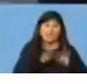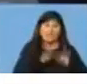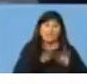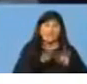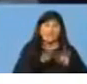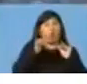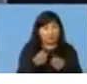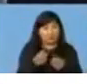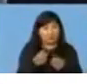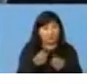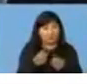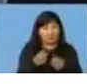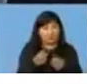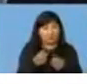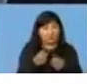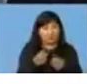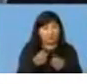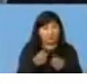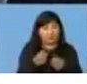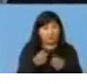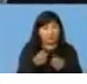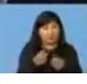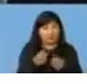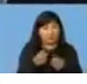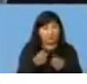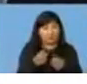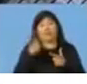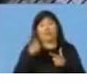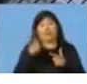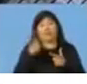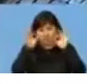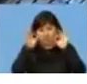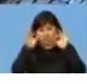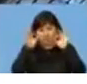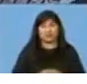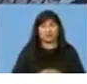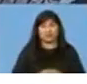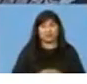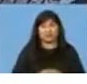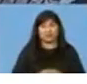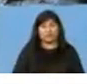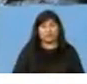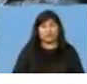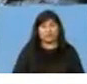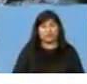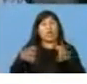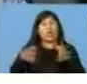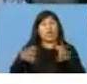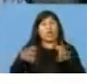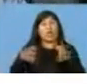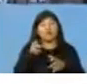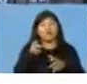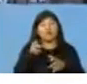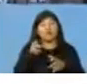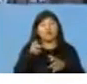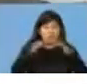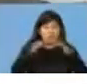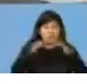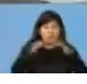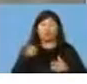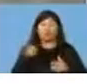las escuelas técnicas, tenemos programas de educación tecnológica. En lo que es comunidades sostenibles, nosotros hemos contribuido siempre